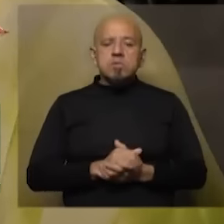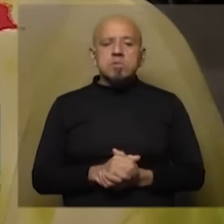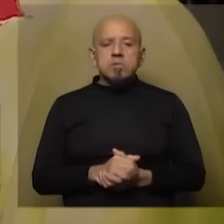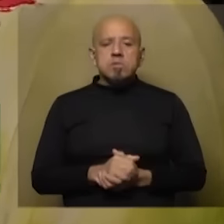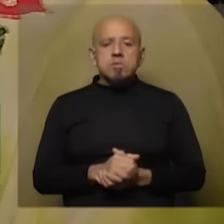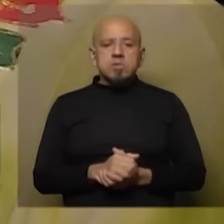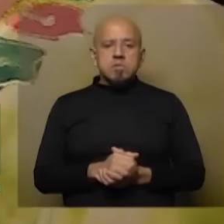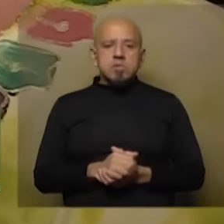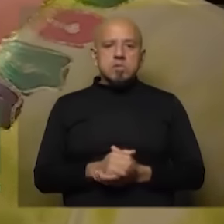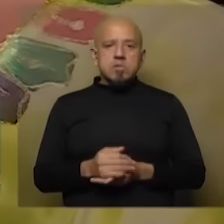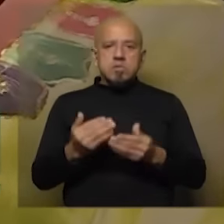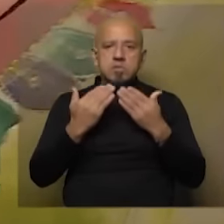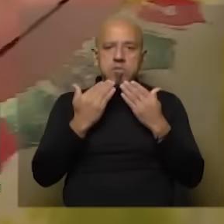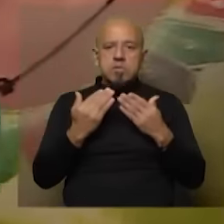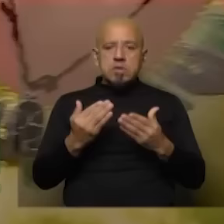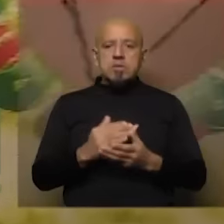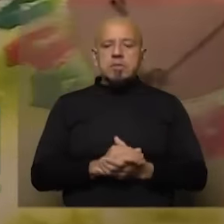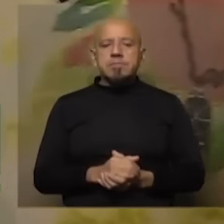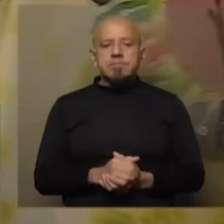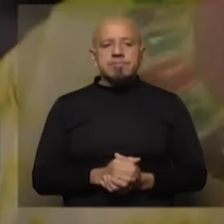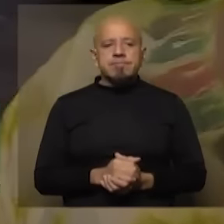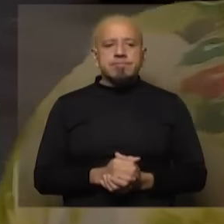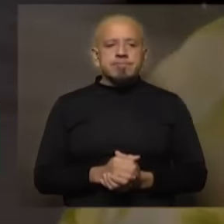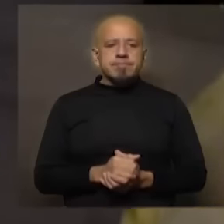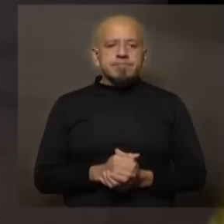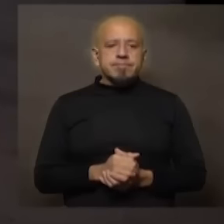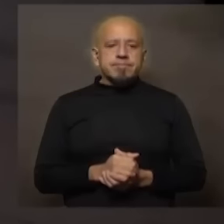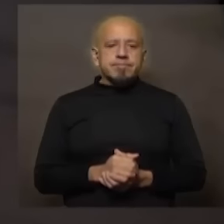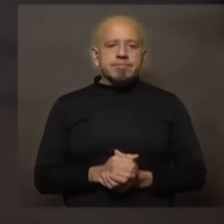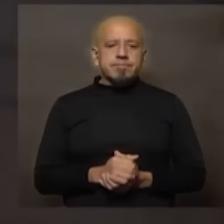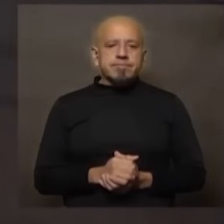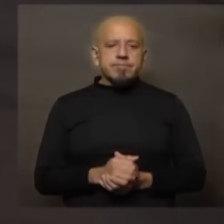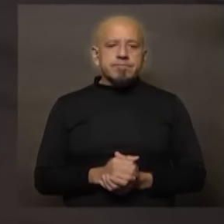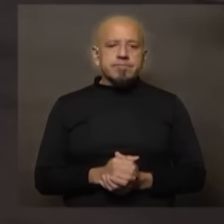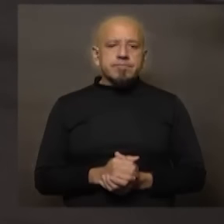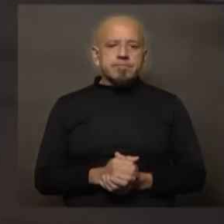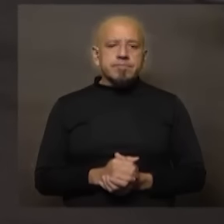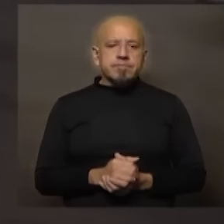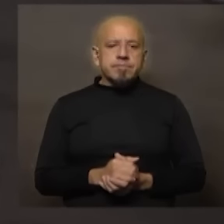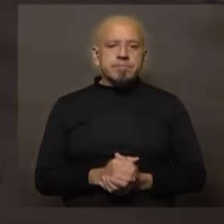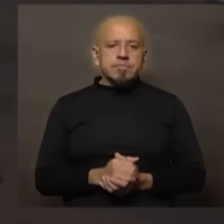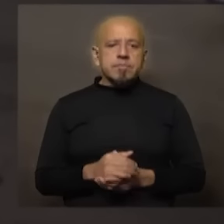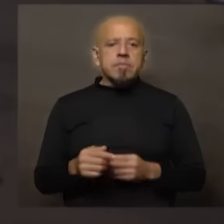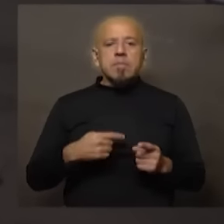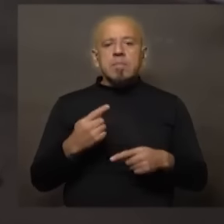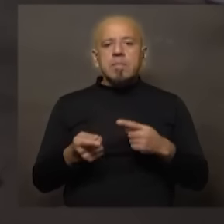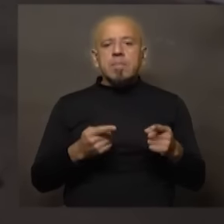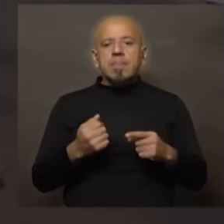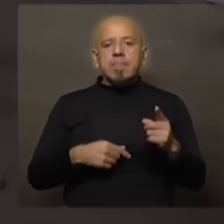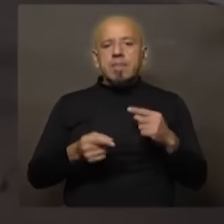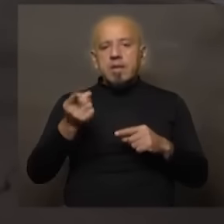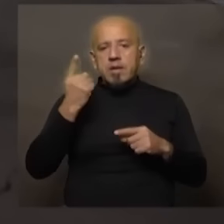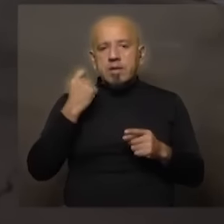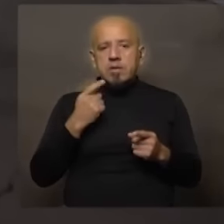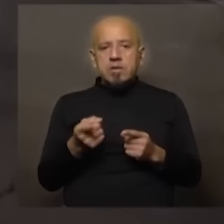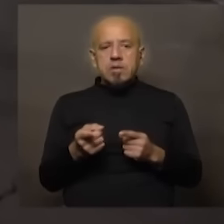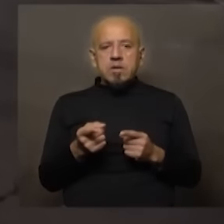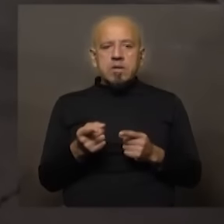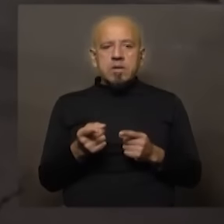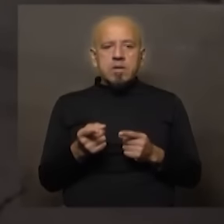muchas gracias por estos minutos. Vamos a seguir obviamente el tema que, como ustedes sabrán ya desde la jornada de ayer, cuando se